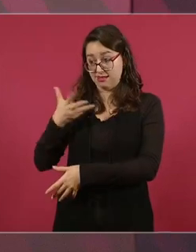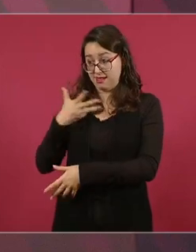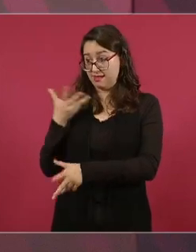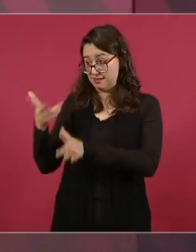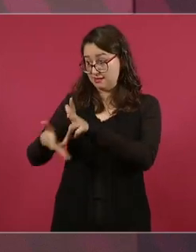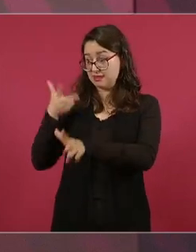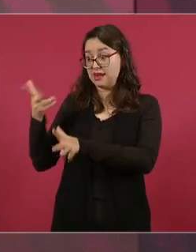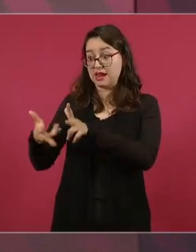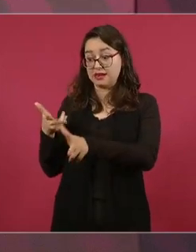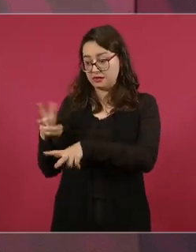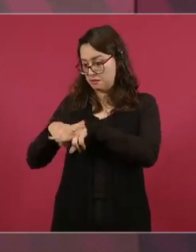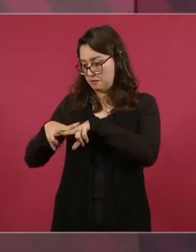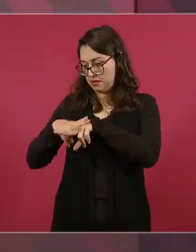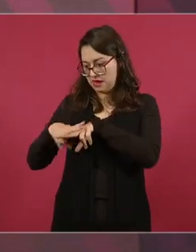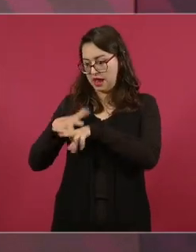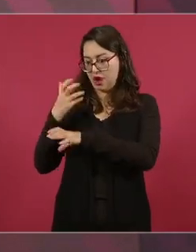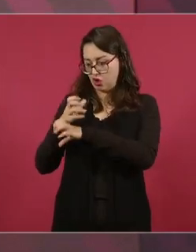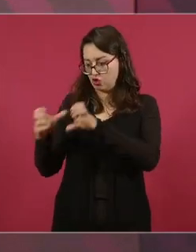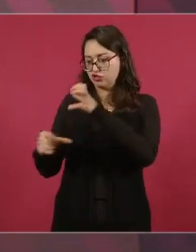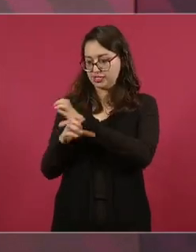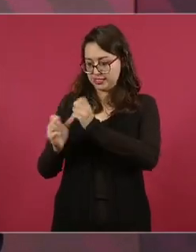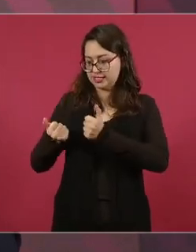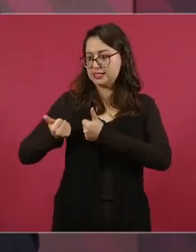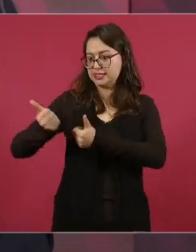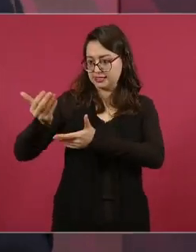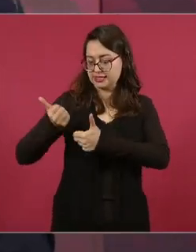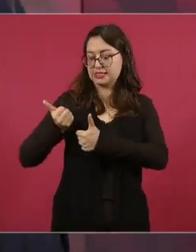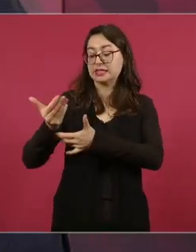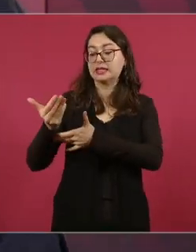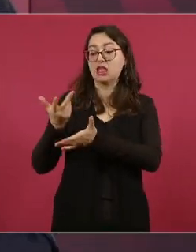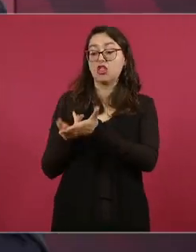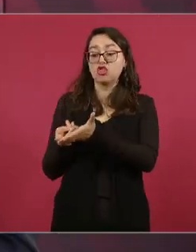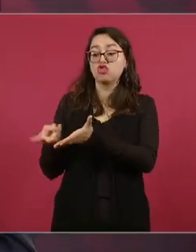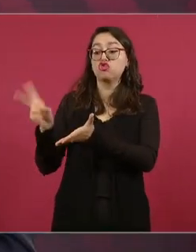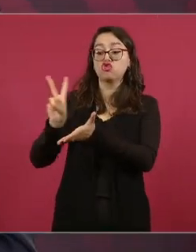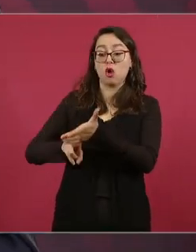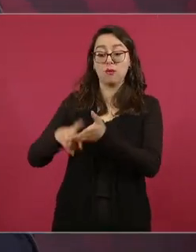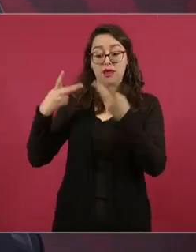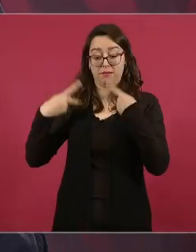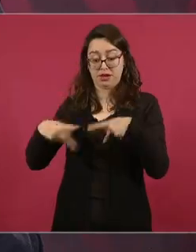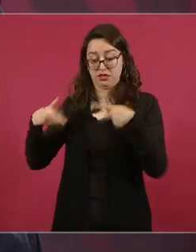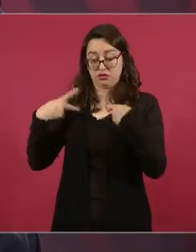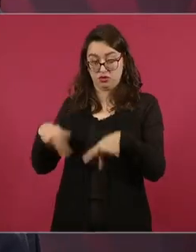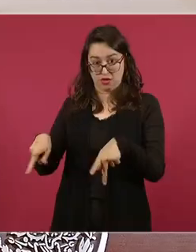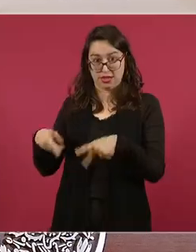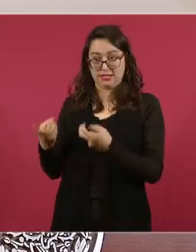las mismas vías se están mejorando